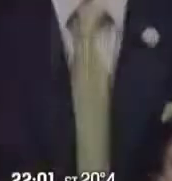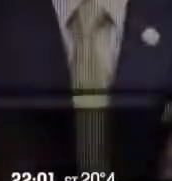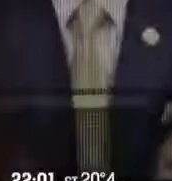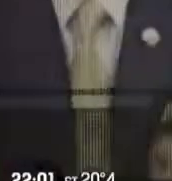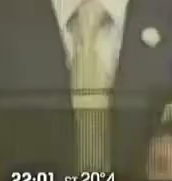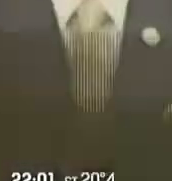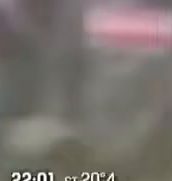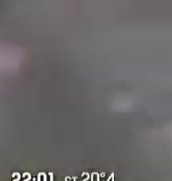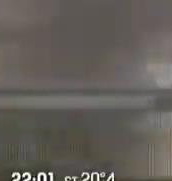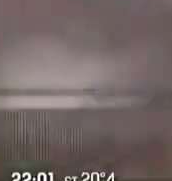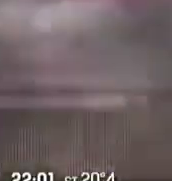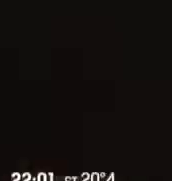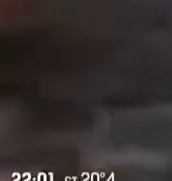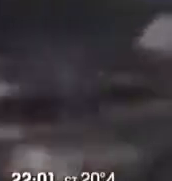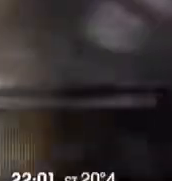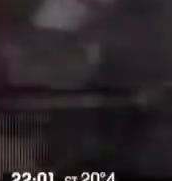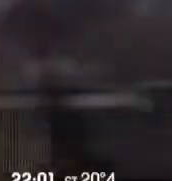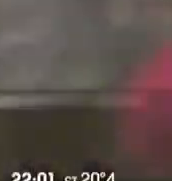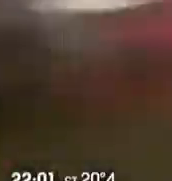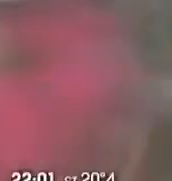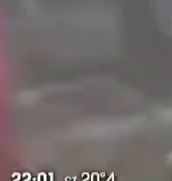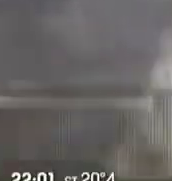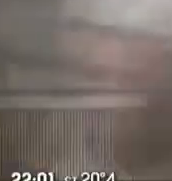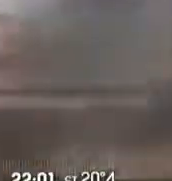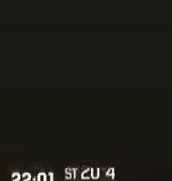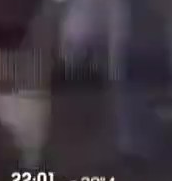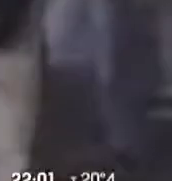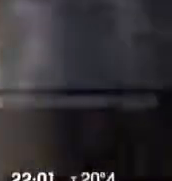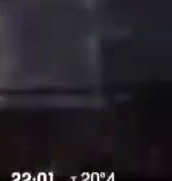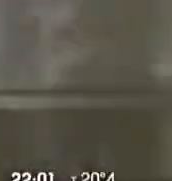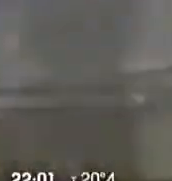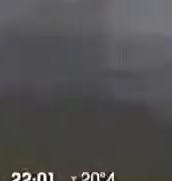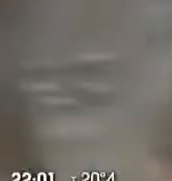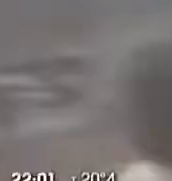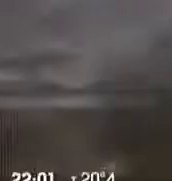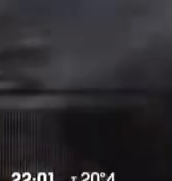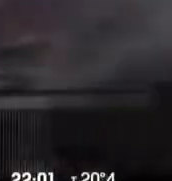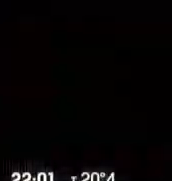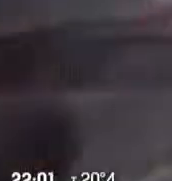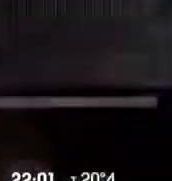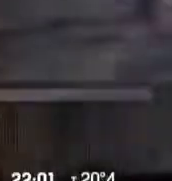desestabilizar el gobierno y romper el orden constituido, romper el orden democrático.